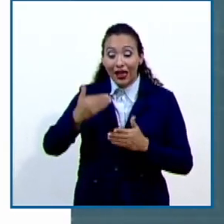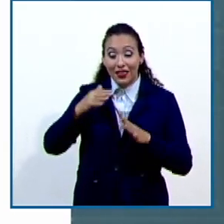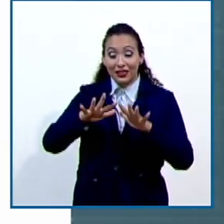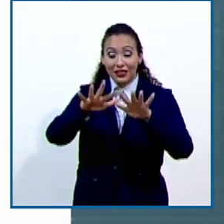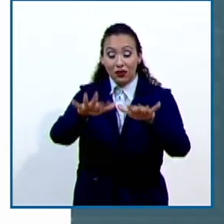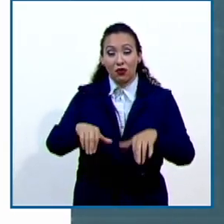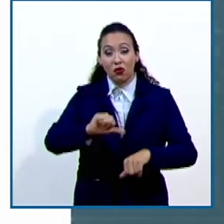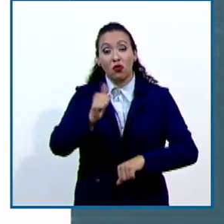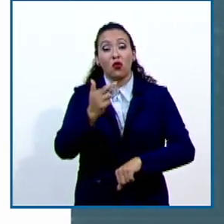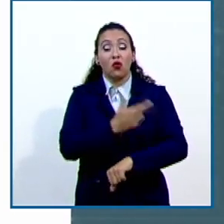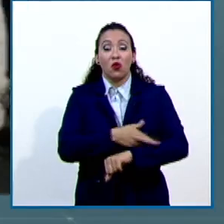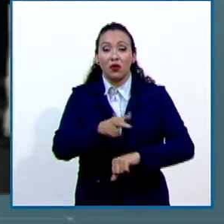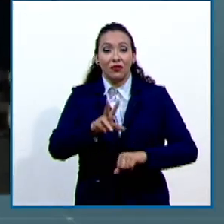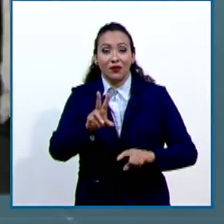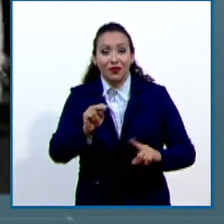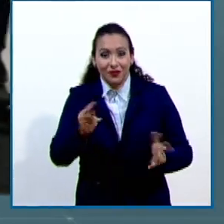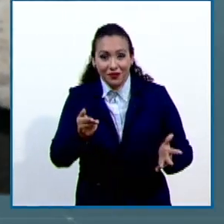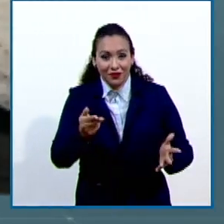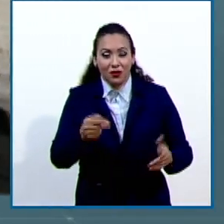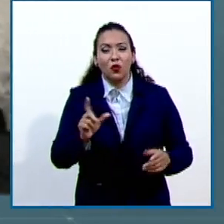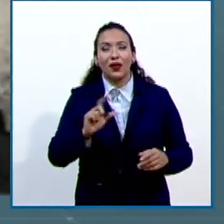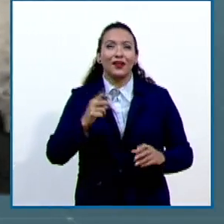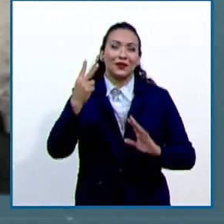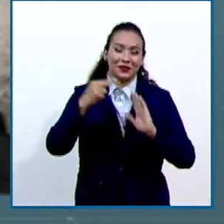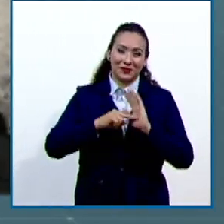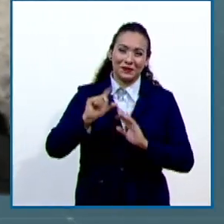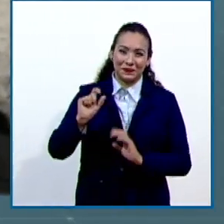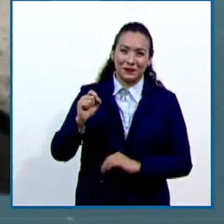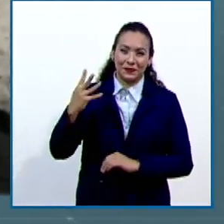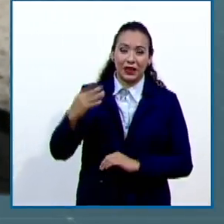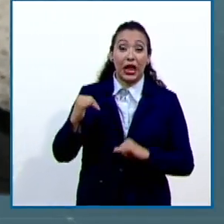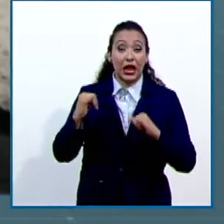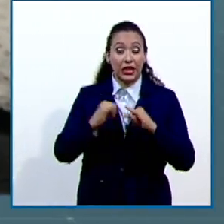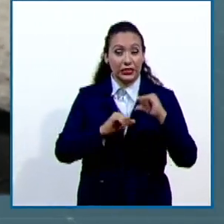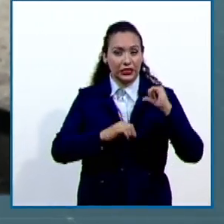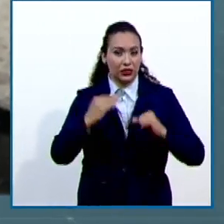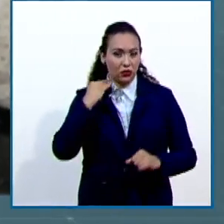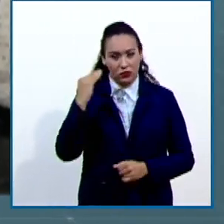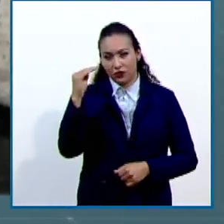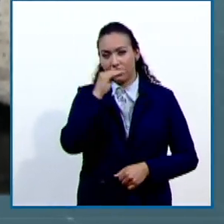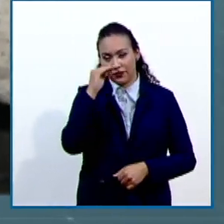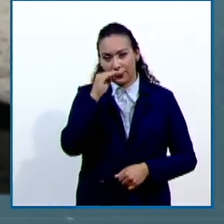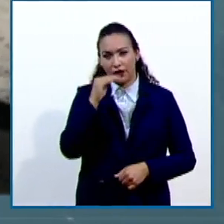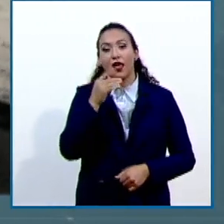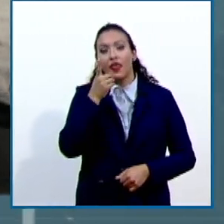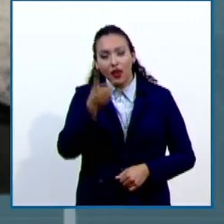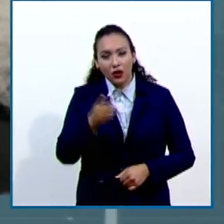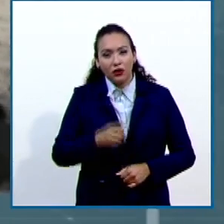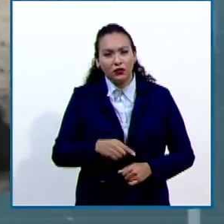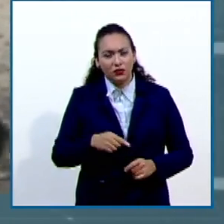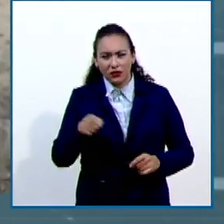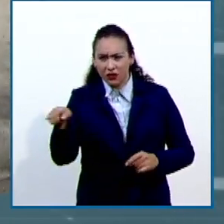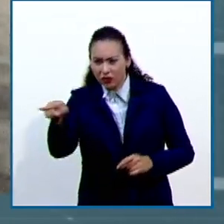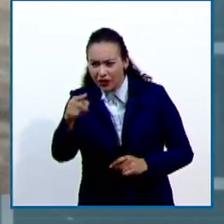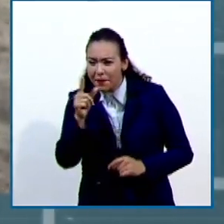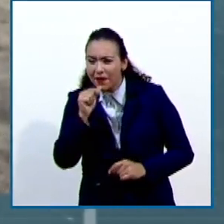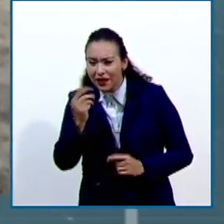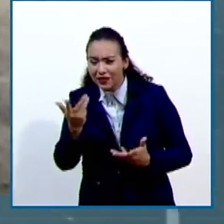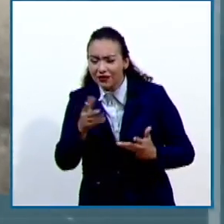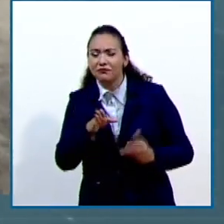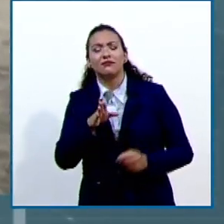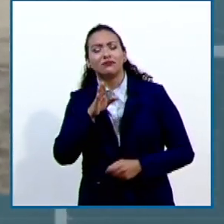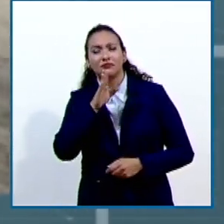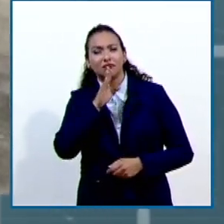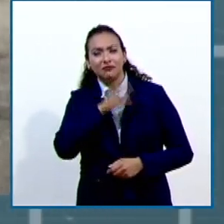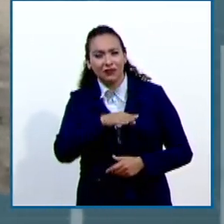otro proceso iniciado en su contra en 2024. La Defensoría Pública Federal ha documentado que estos hechos están